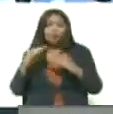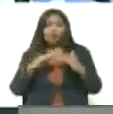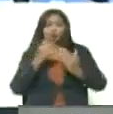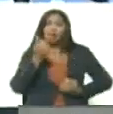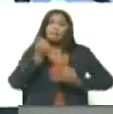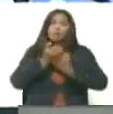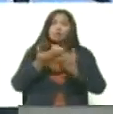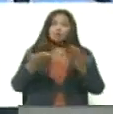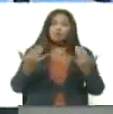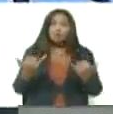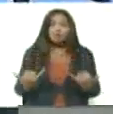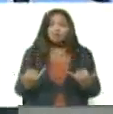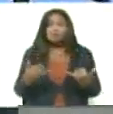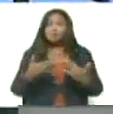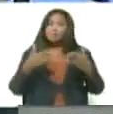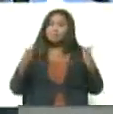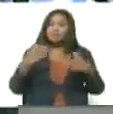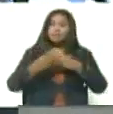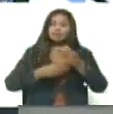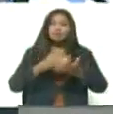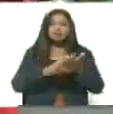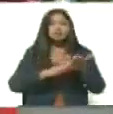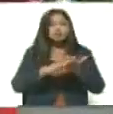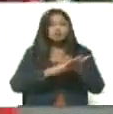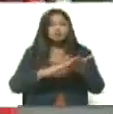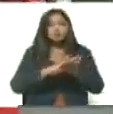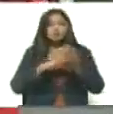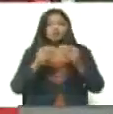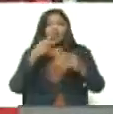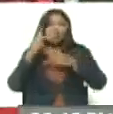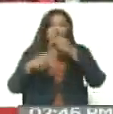dado precisamente y que han permitido consolidar todas las